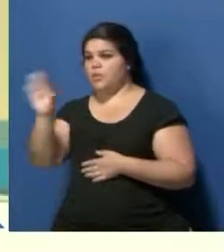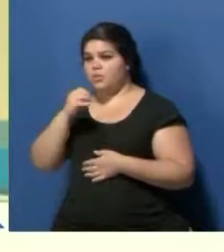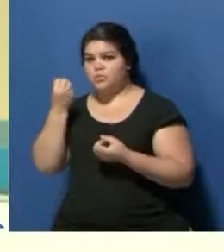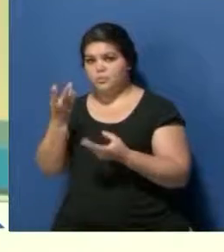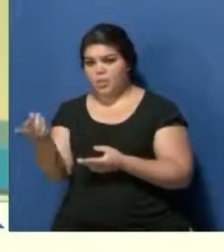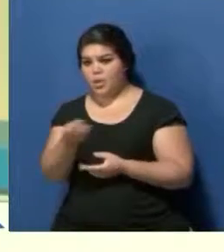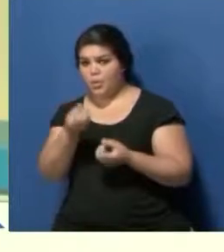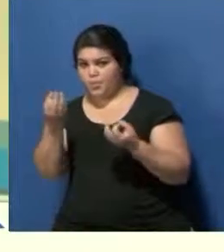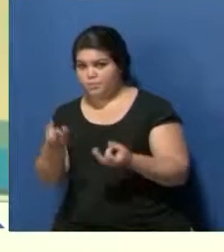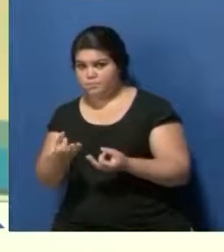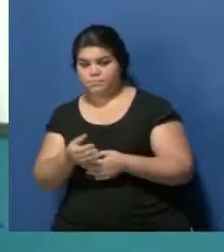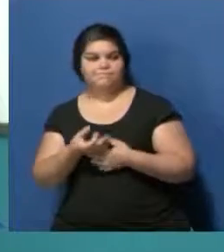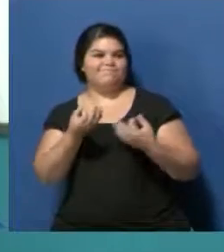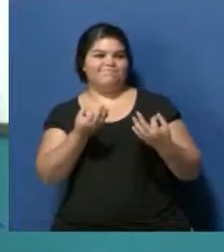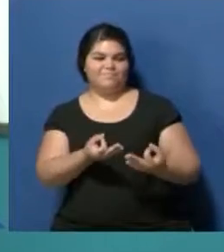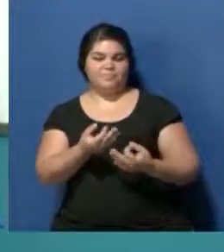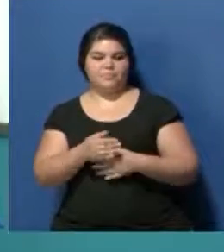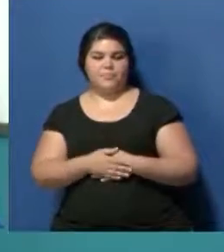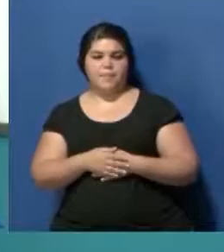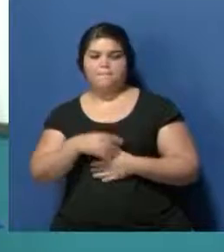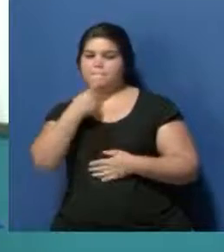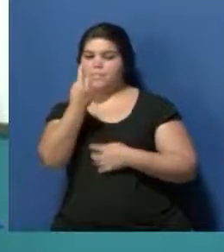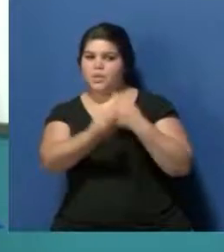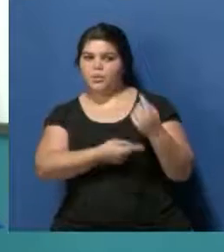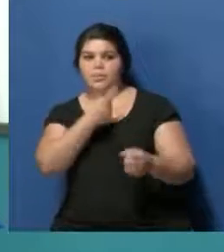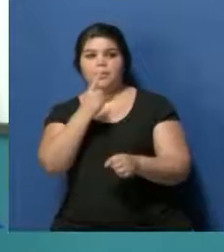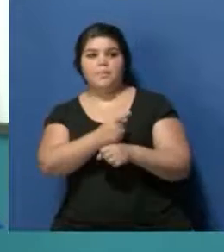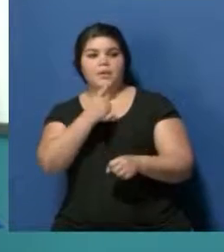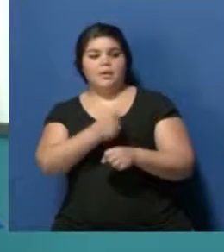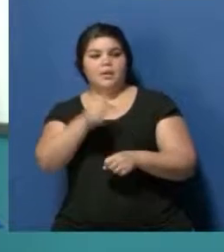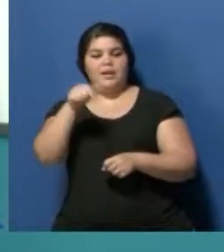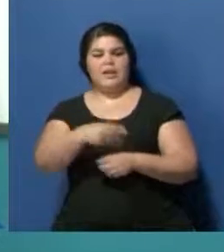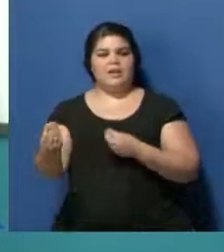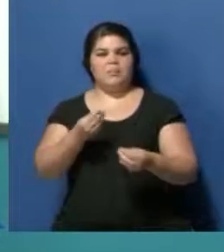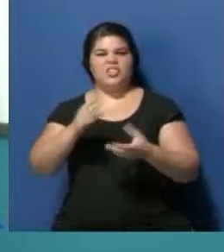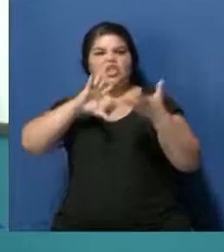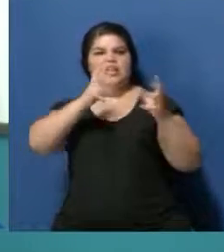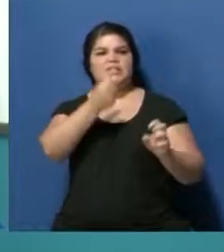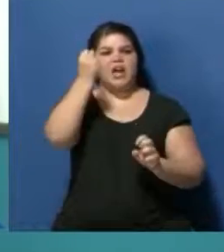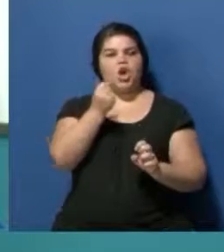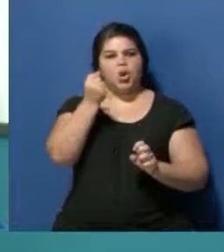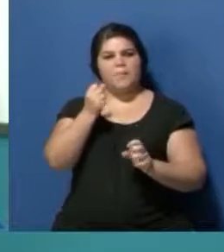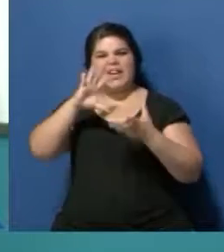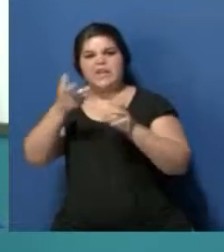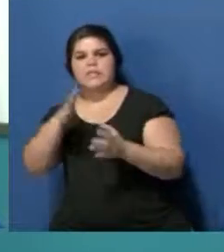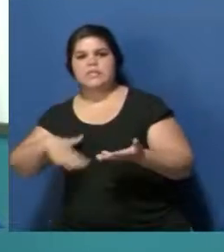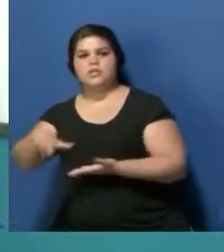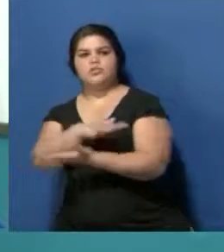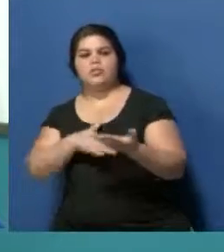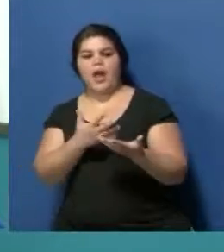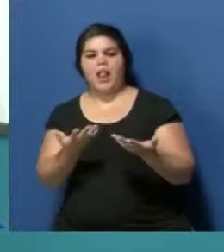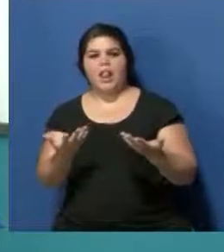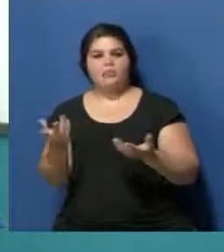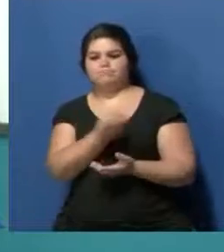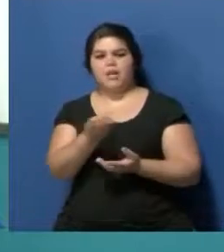están ustedes? Muy bien, muy bien. Bueno, un poco la primera pregunta tiene que ver con esto. ¿Qué fue lo que sucedió? ¿Fue una crisis económica? ¿Fue una crisis social? ¿Fue las dos cosas? ¿Qué